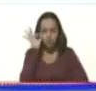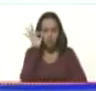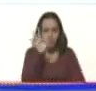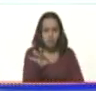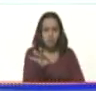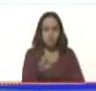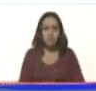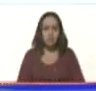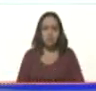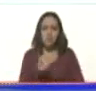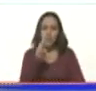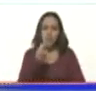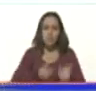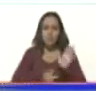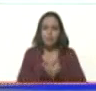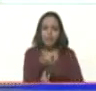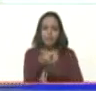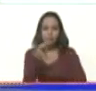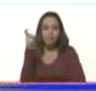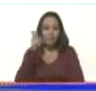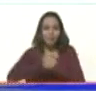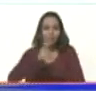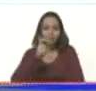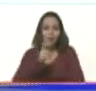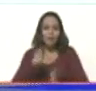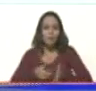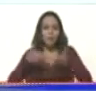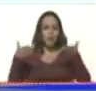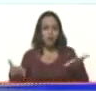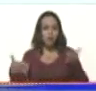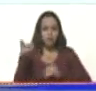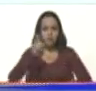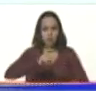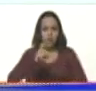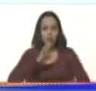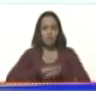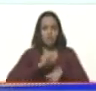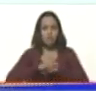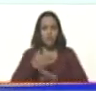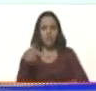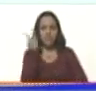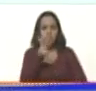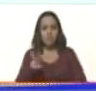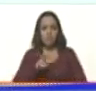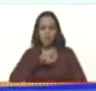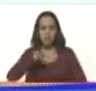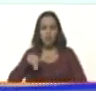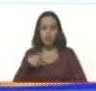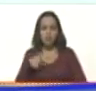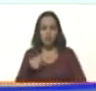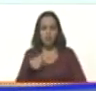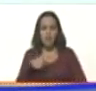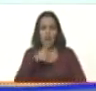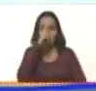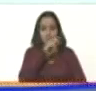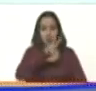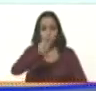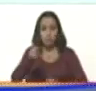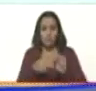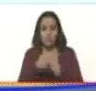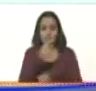necesidad cruje, donde es mayor, porque Venezuela, nos hemos enfrentado, compatriota, año